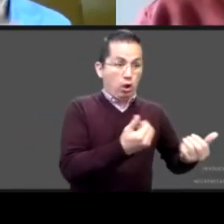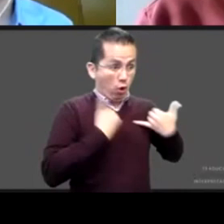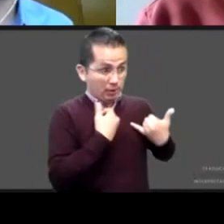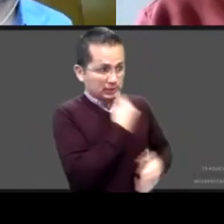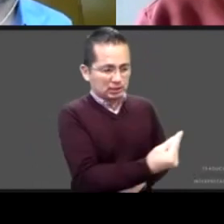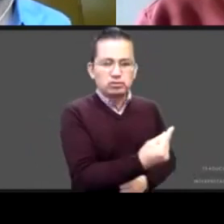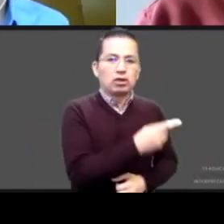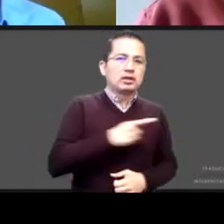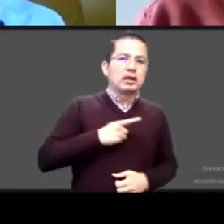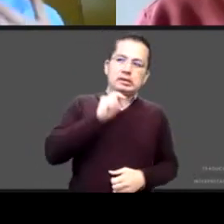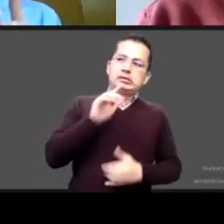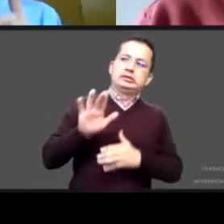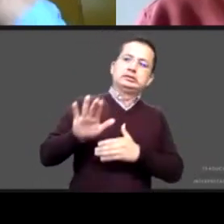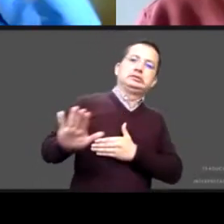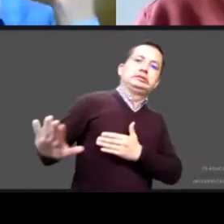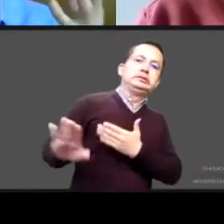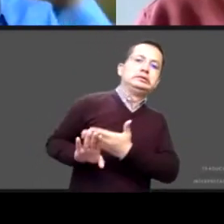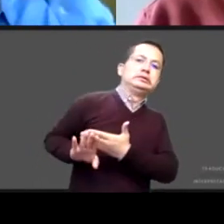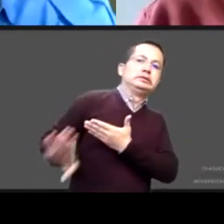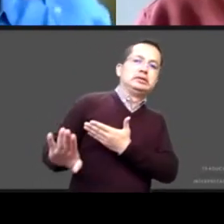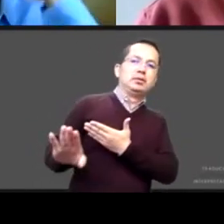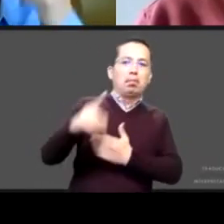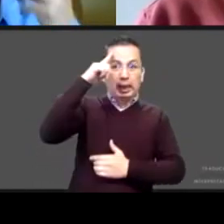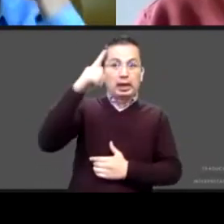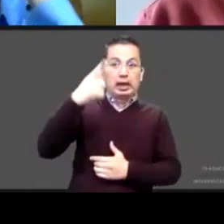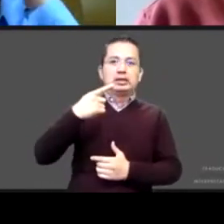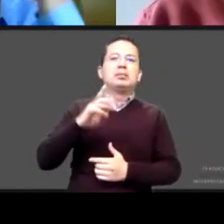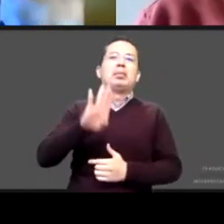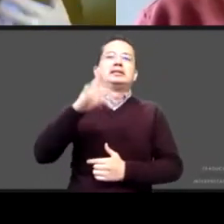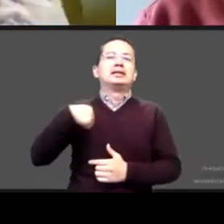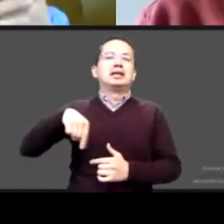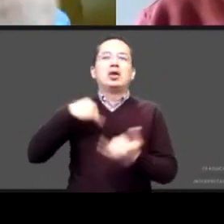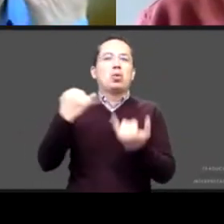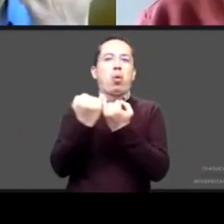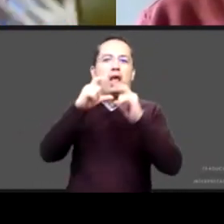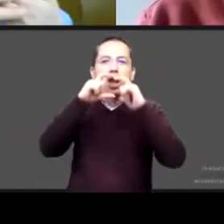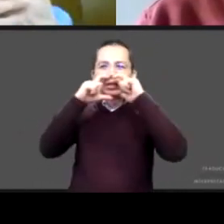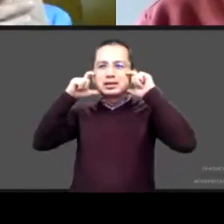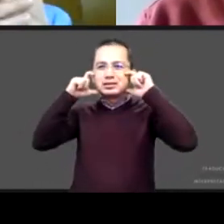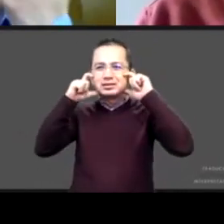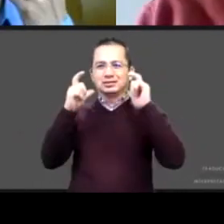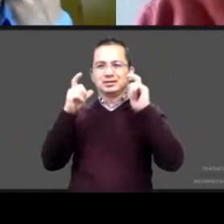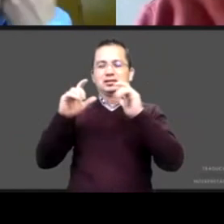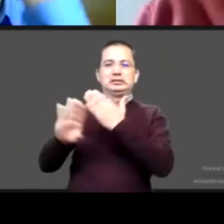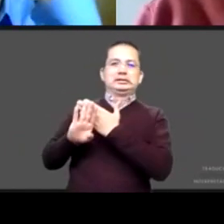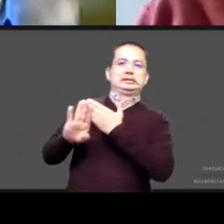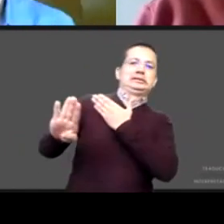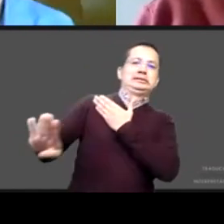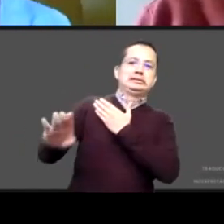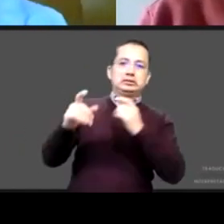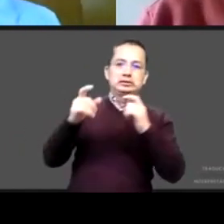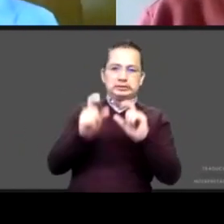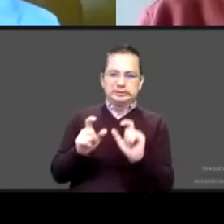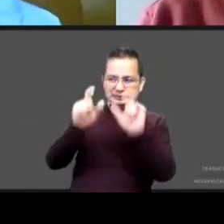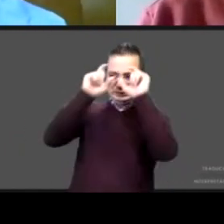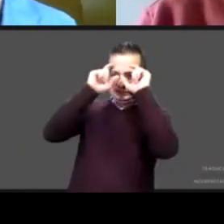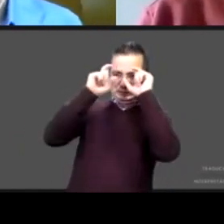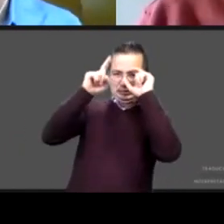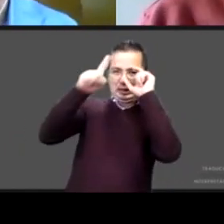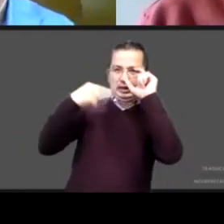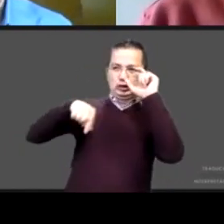cubrebocas también, para que nuestros lentes para mirar distinto y que de nuestra boca no emanen